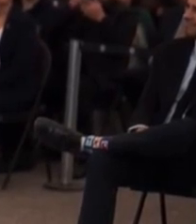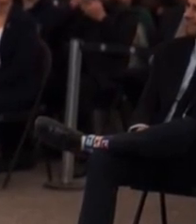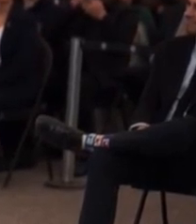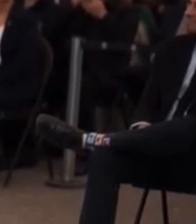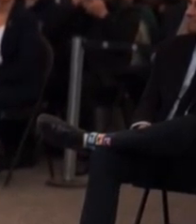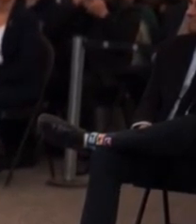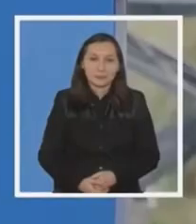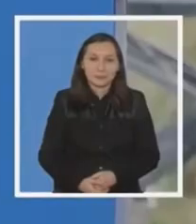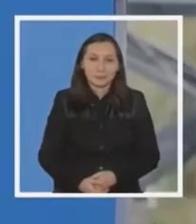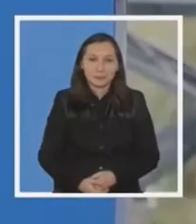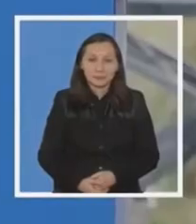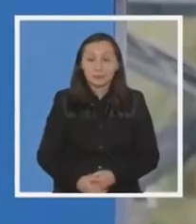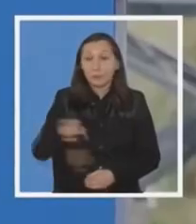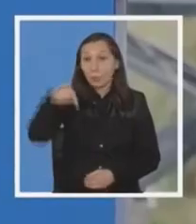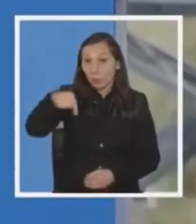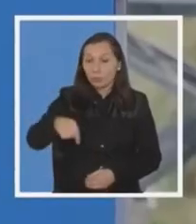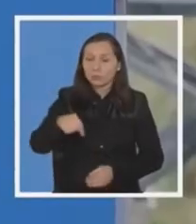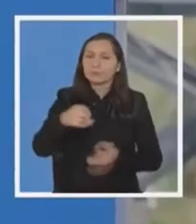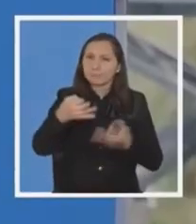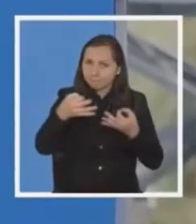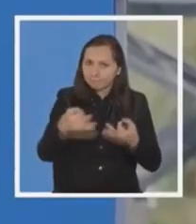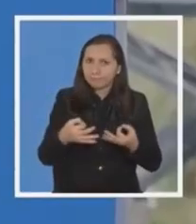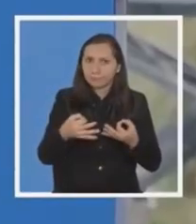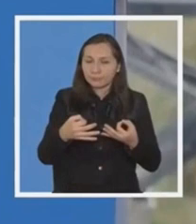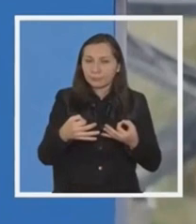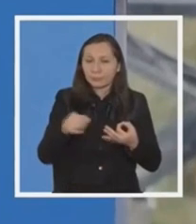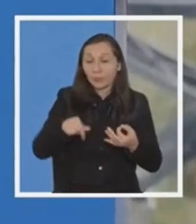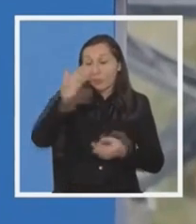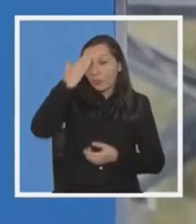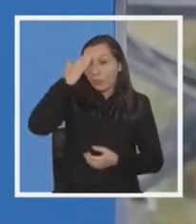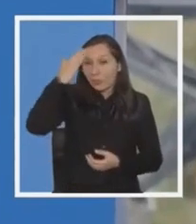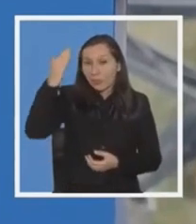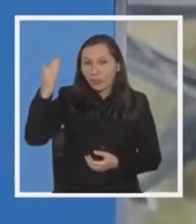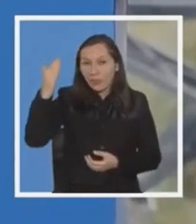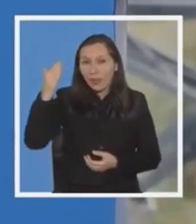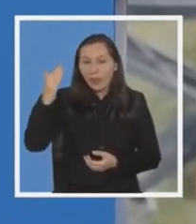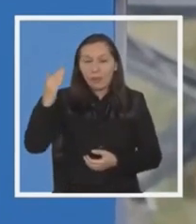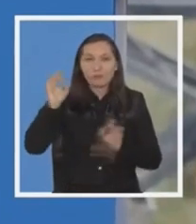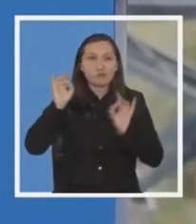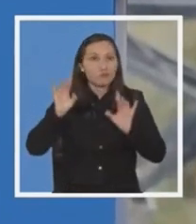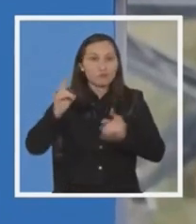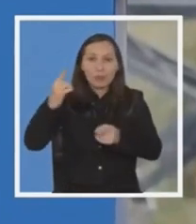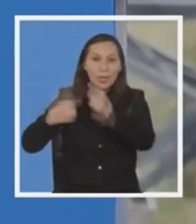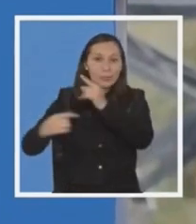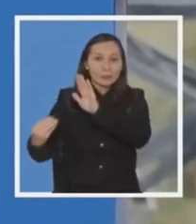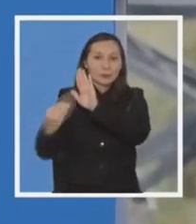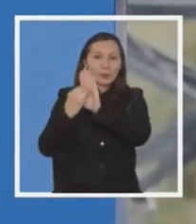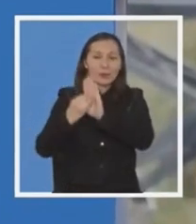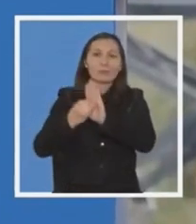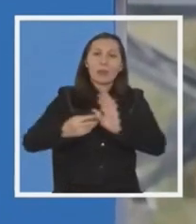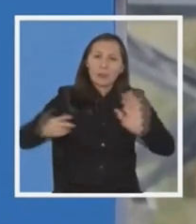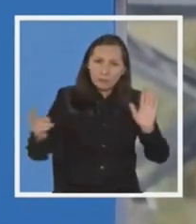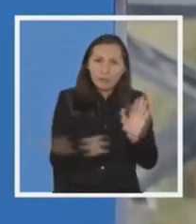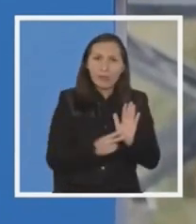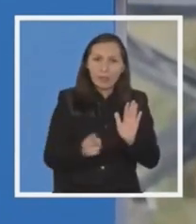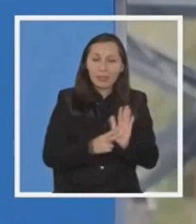que consideró histórico hoy Sin lugar a duda es un día que es histórico porque se hace realidad